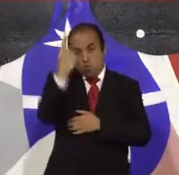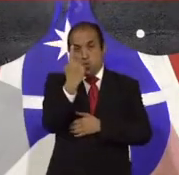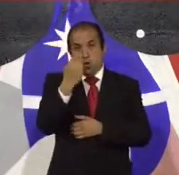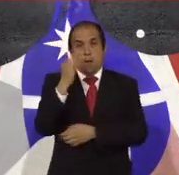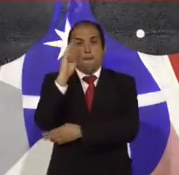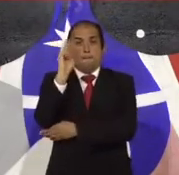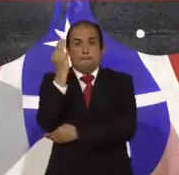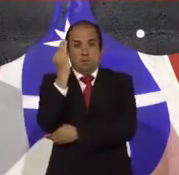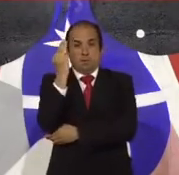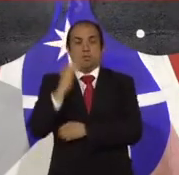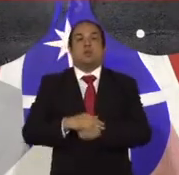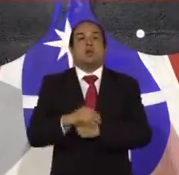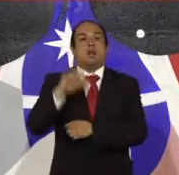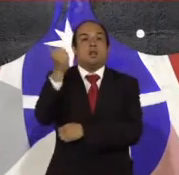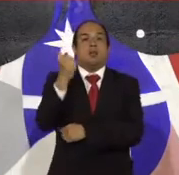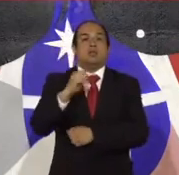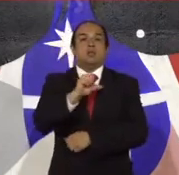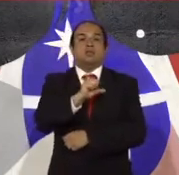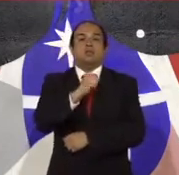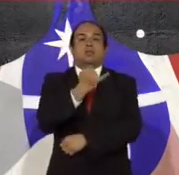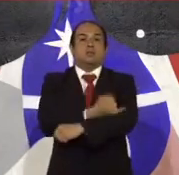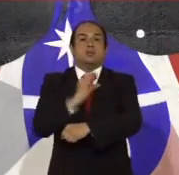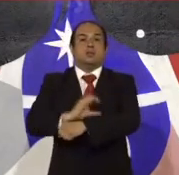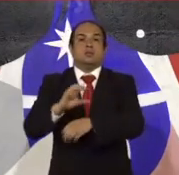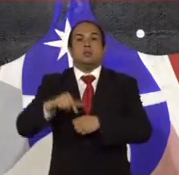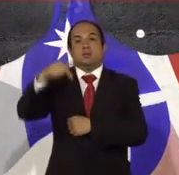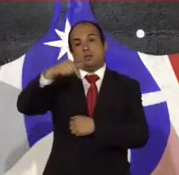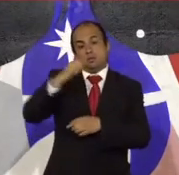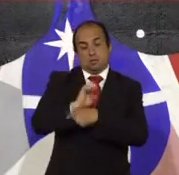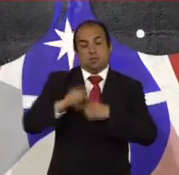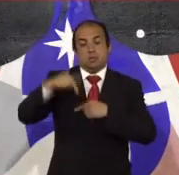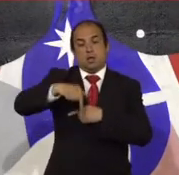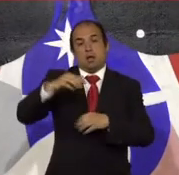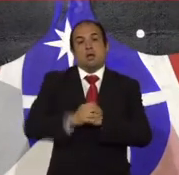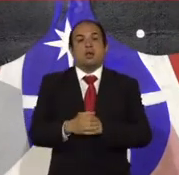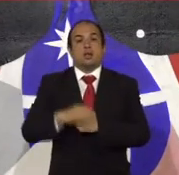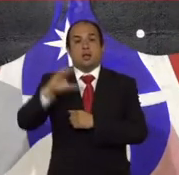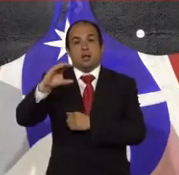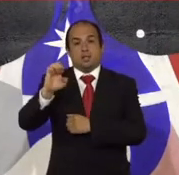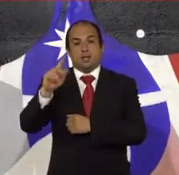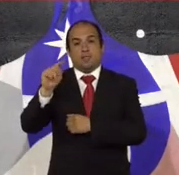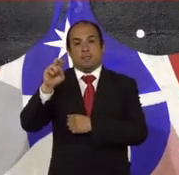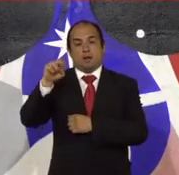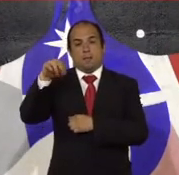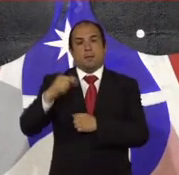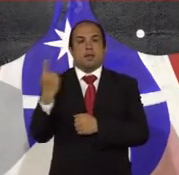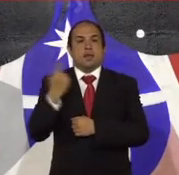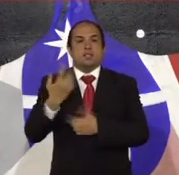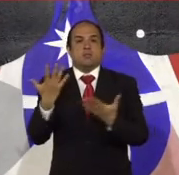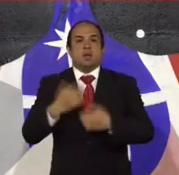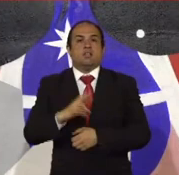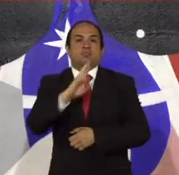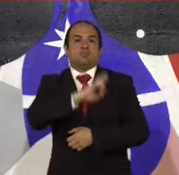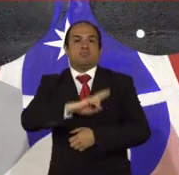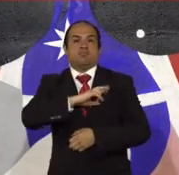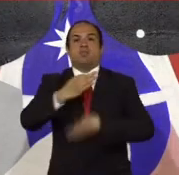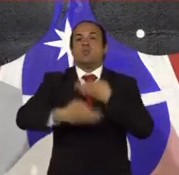ya también se está construyendo, y la otra es Iztacalco. Entonces aquí en el CETRAM, que se iba a privatizar todo,